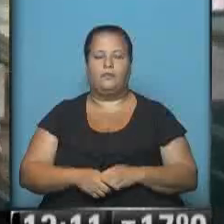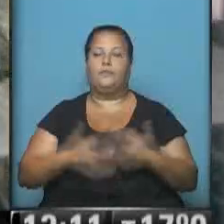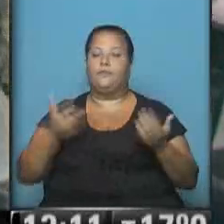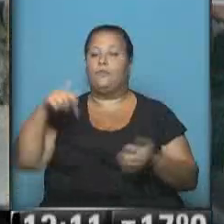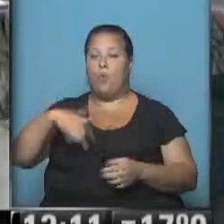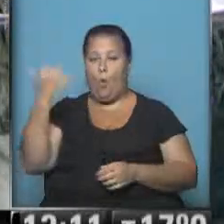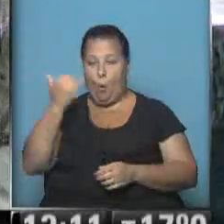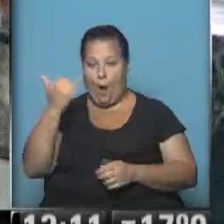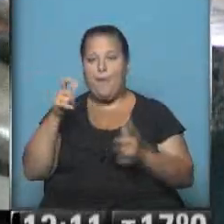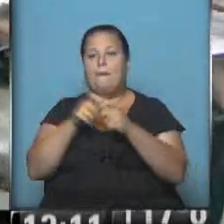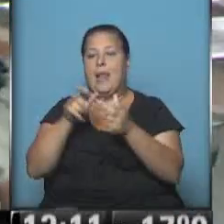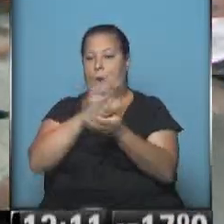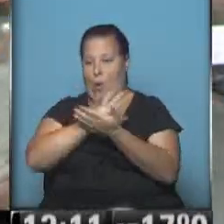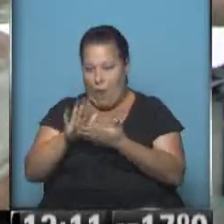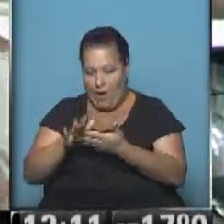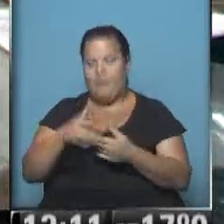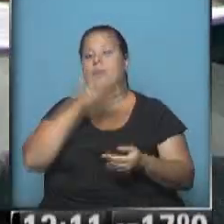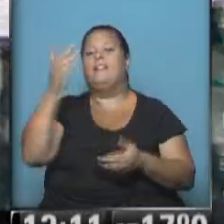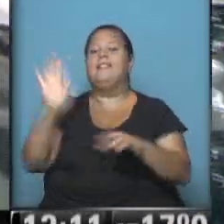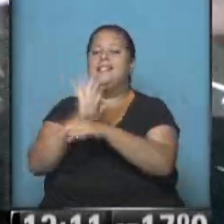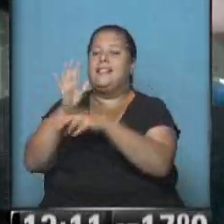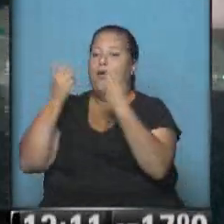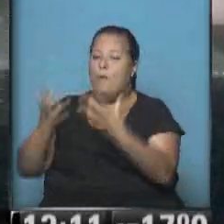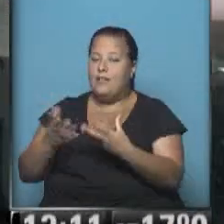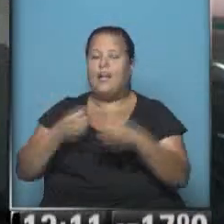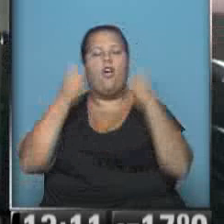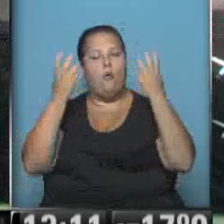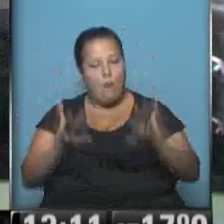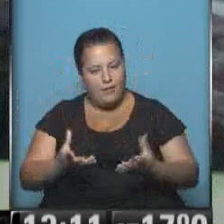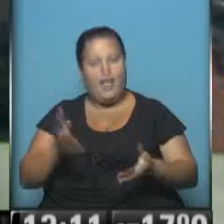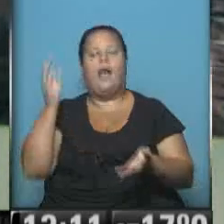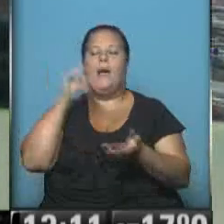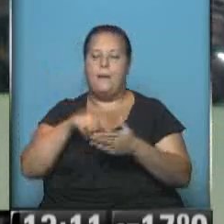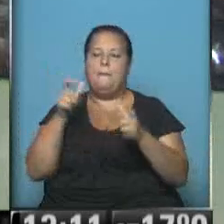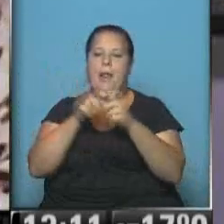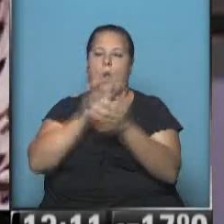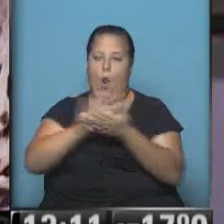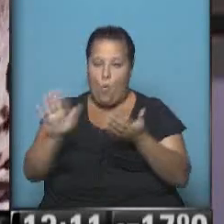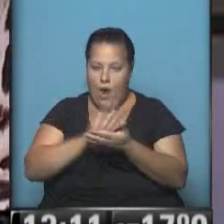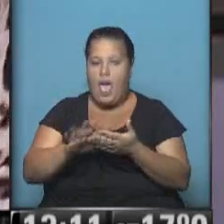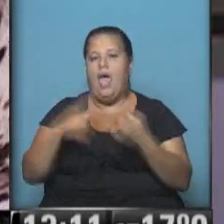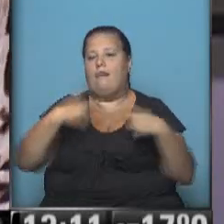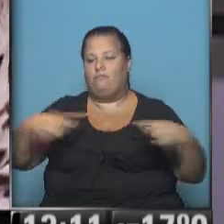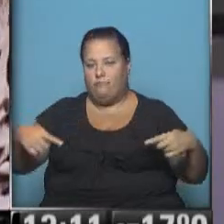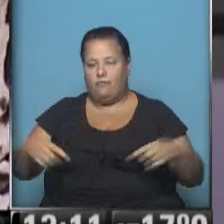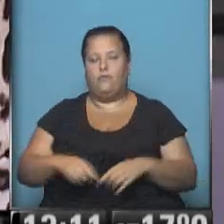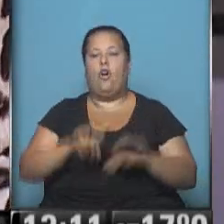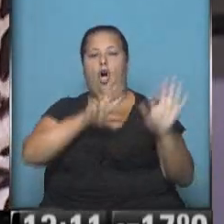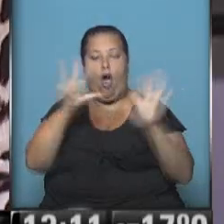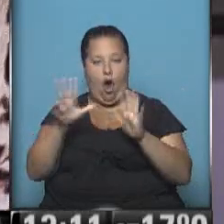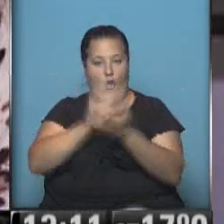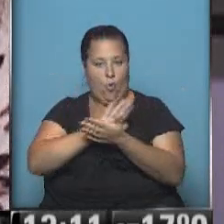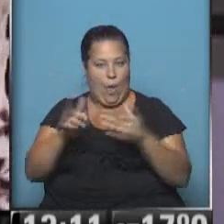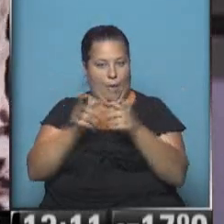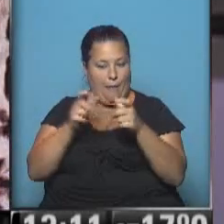Bien, hoy es jueves, se renueva la cartelera. Nos vamos al cine. Gaby, ¿cómo andas? ¿Cómo les va? Se renueva la cartelera con nuevas propuestas. Son 8 las